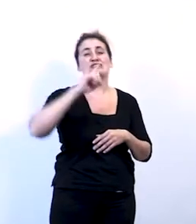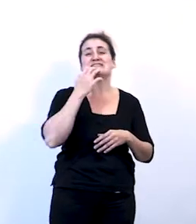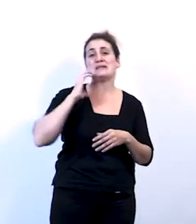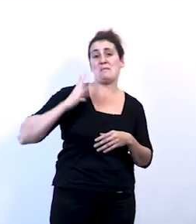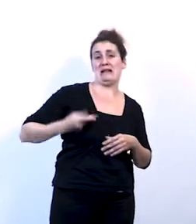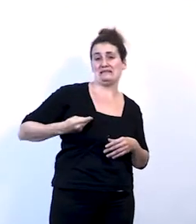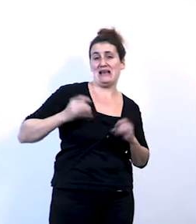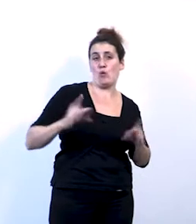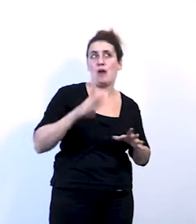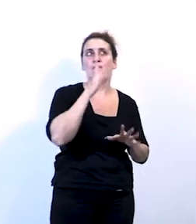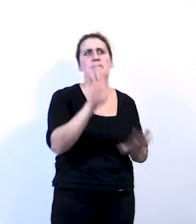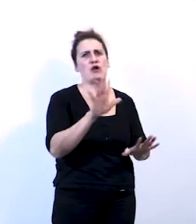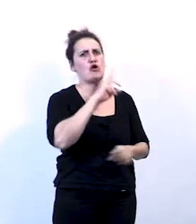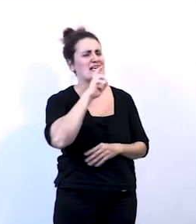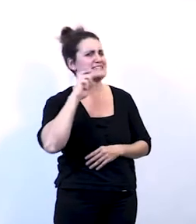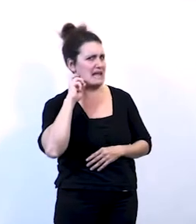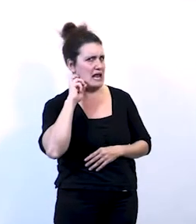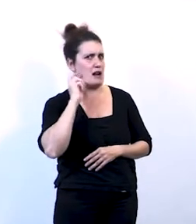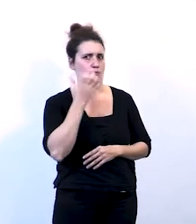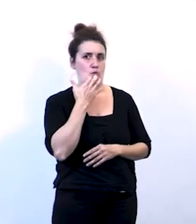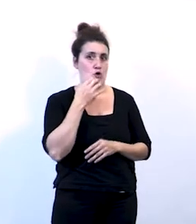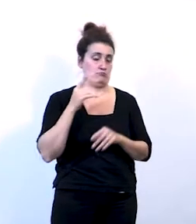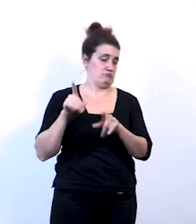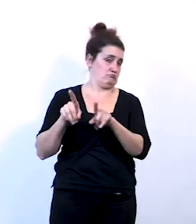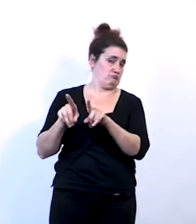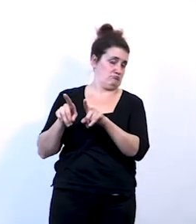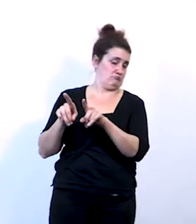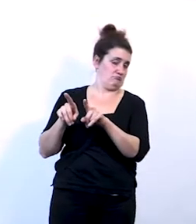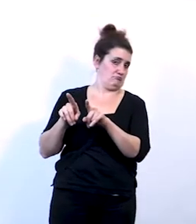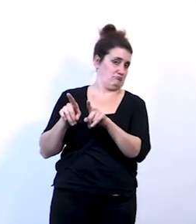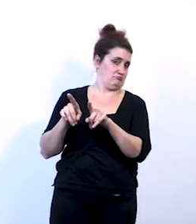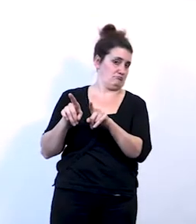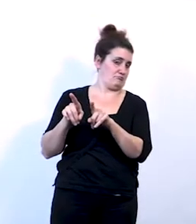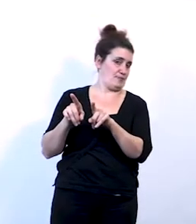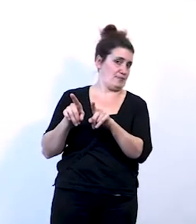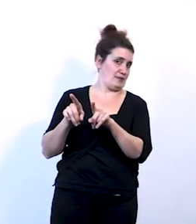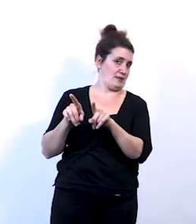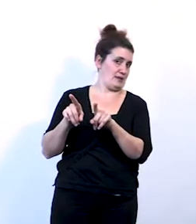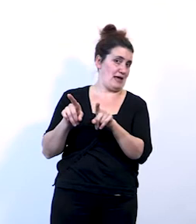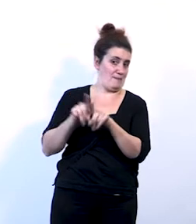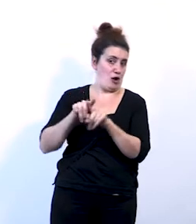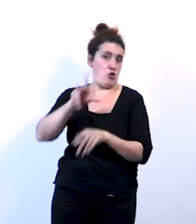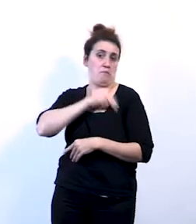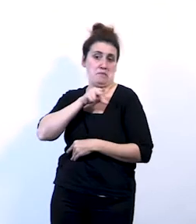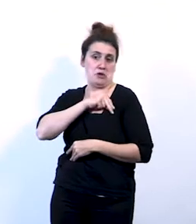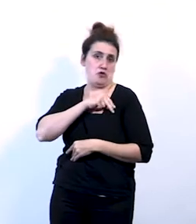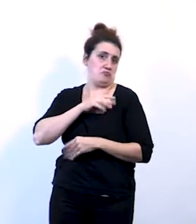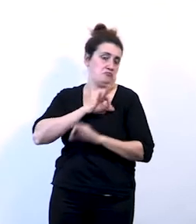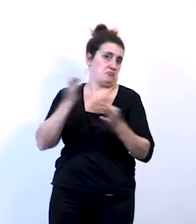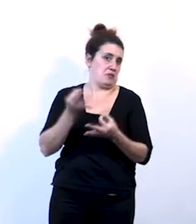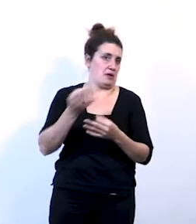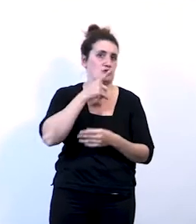o por lo menos Israel, como a quien había el hermano, aquel que seguir premiando y demás. Claro, en todo este